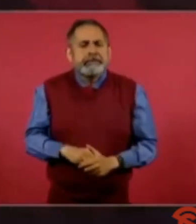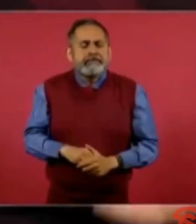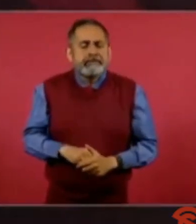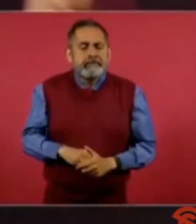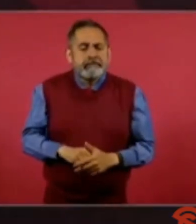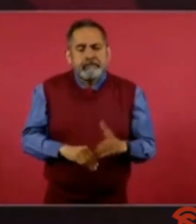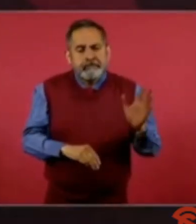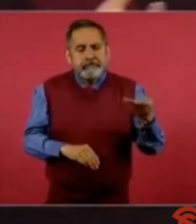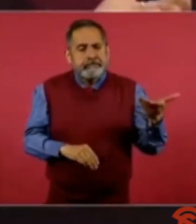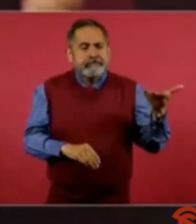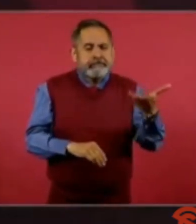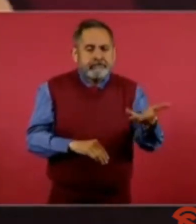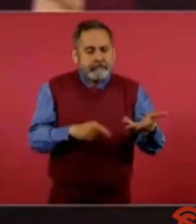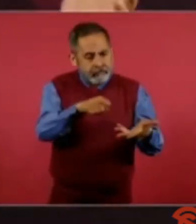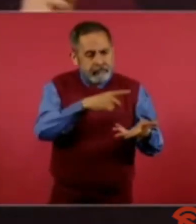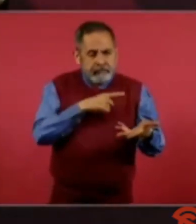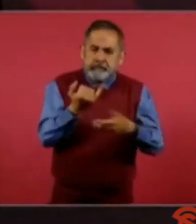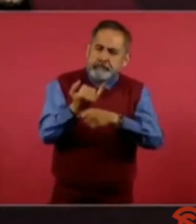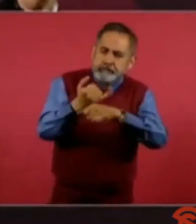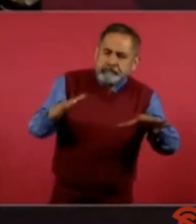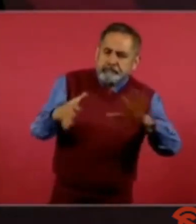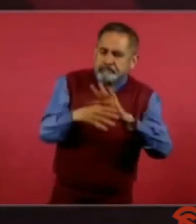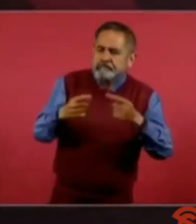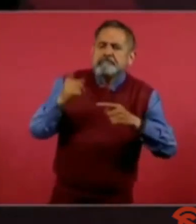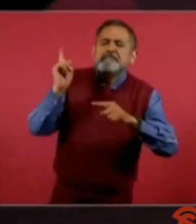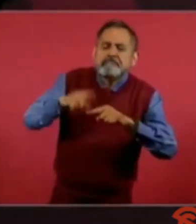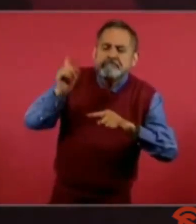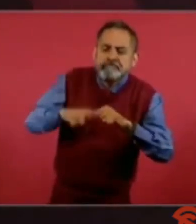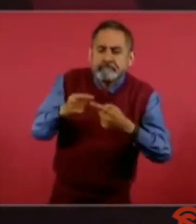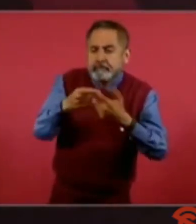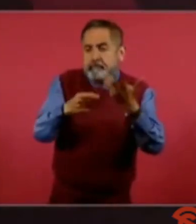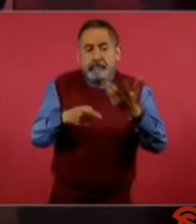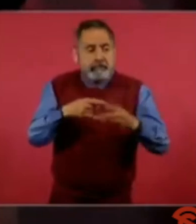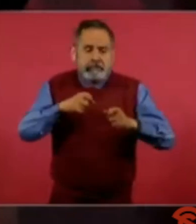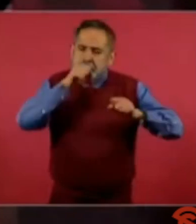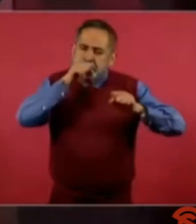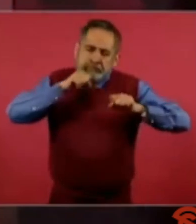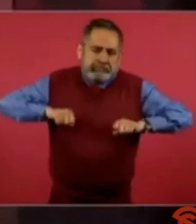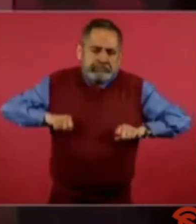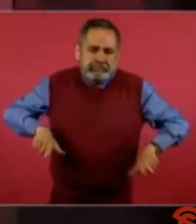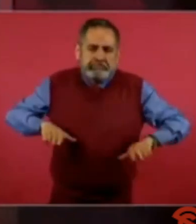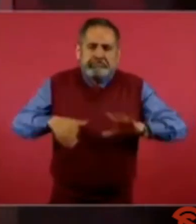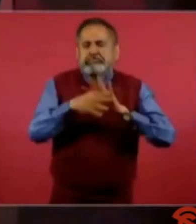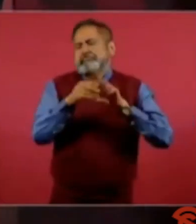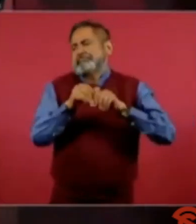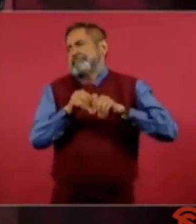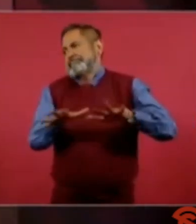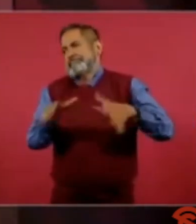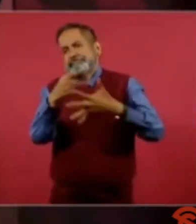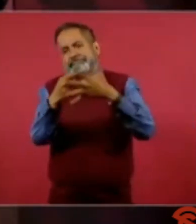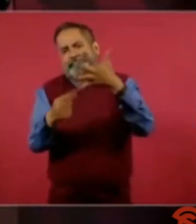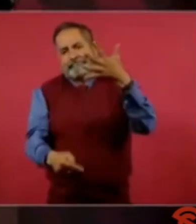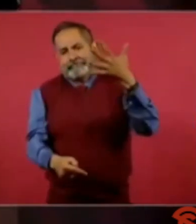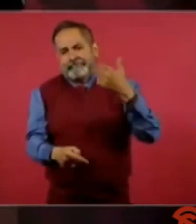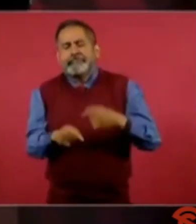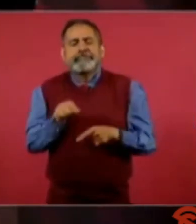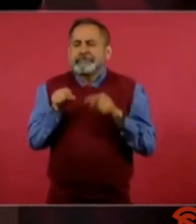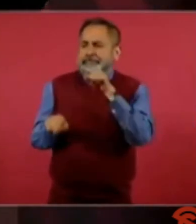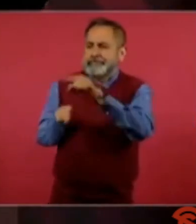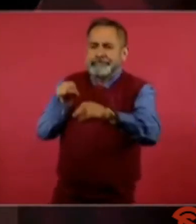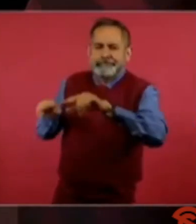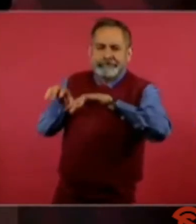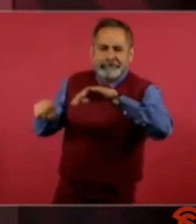más que le pidieron que informara y de ahí se desató la caída y el encarcelamiento de